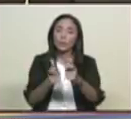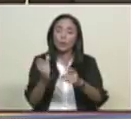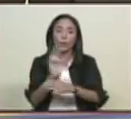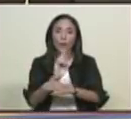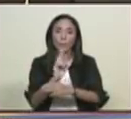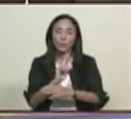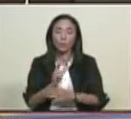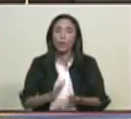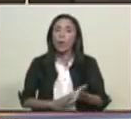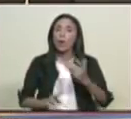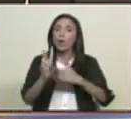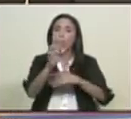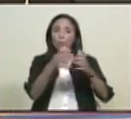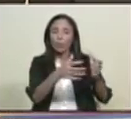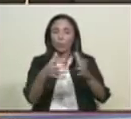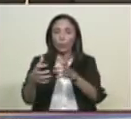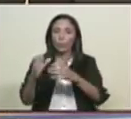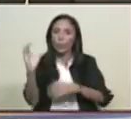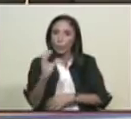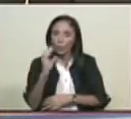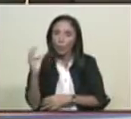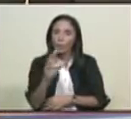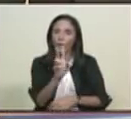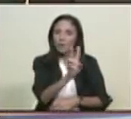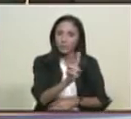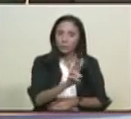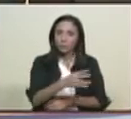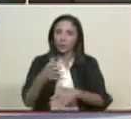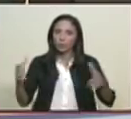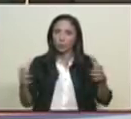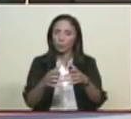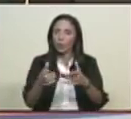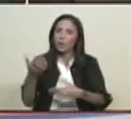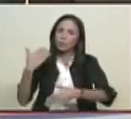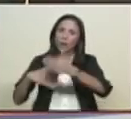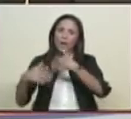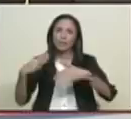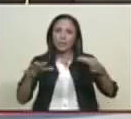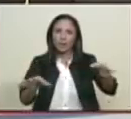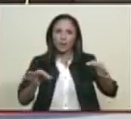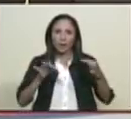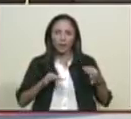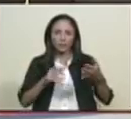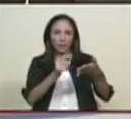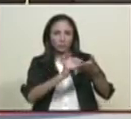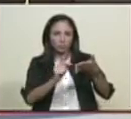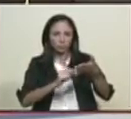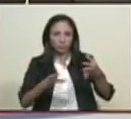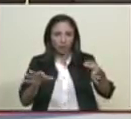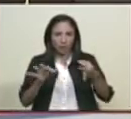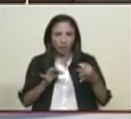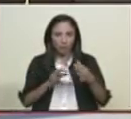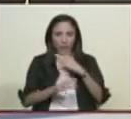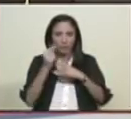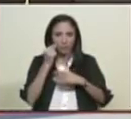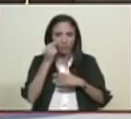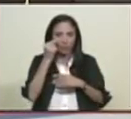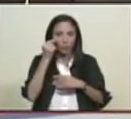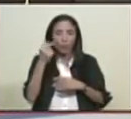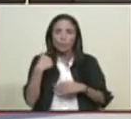ambos gobiernos. Yo recibí una carta del presidente Santos recientemente, se la voy a contestar, no la traje aquí,